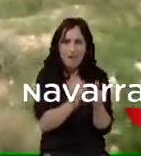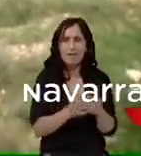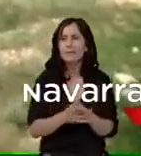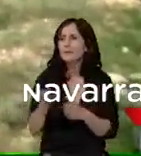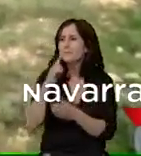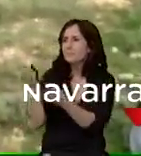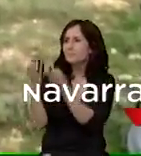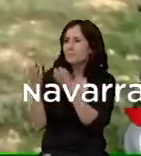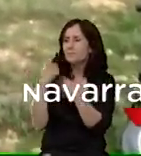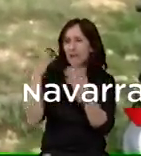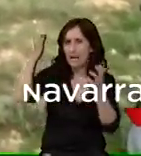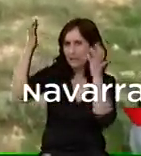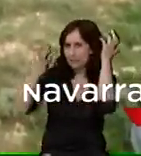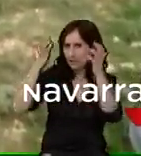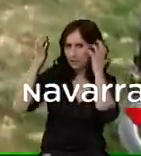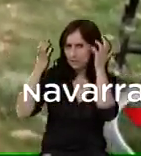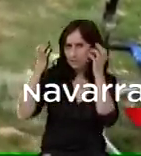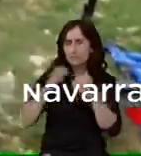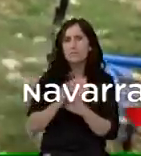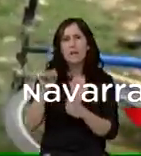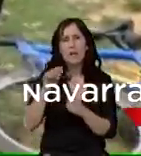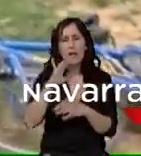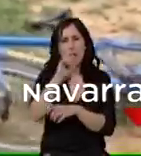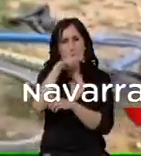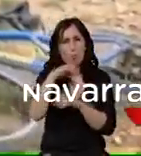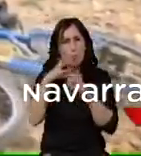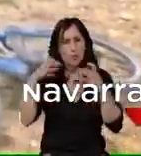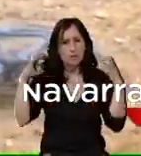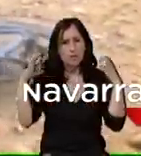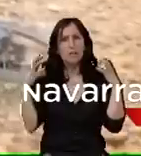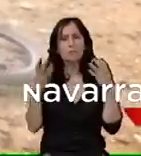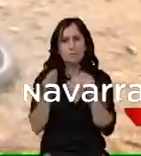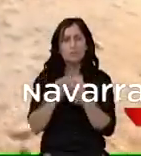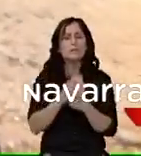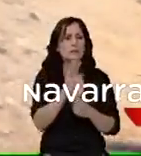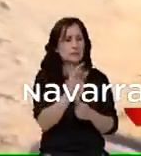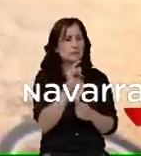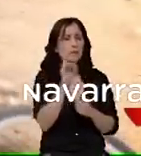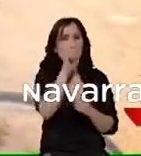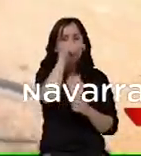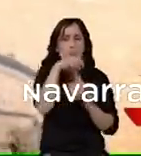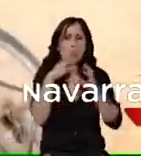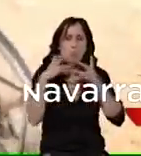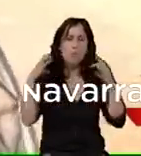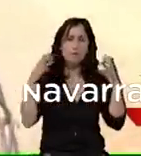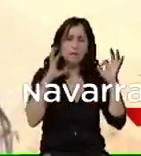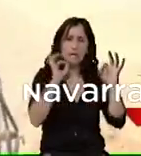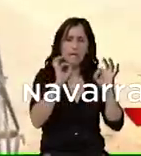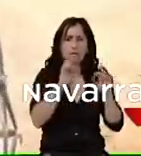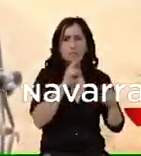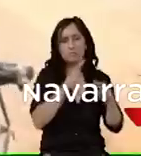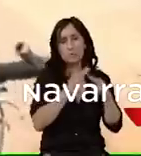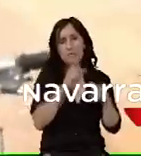tienes que hablar también de los animales. ¿Aquí hay mucho buitre? Sí, hay buitre leonado y tenemos un ave